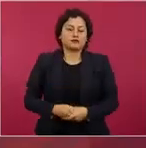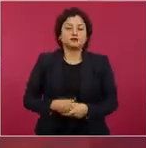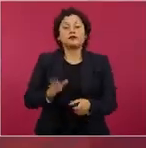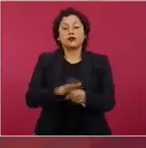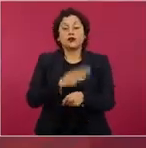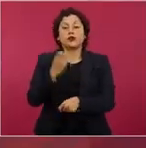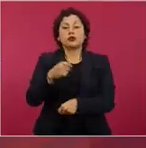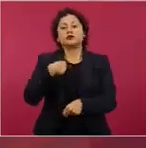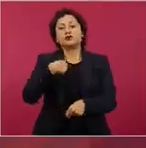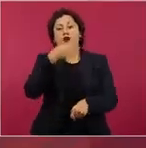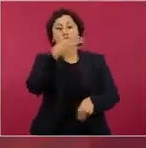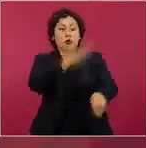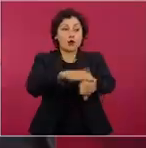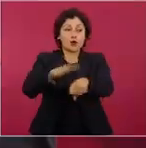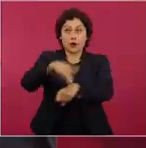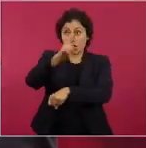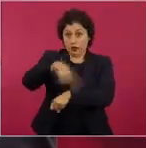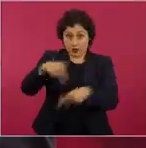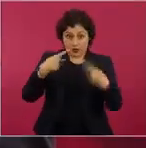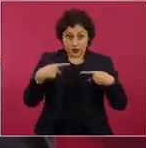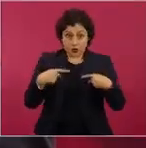puede